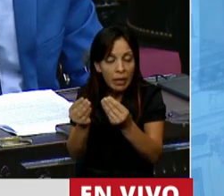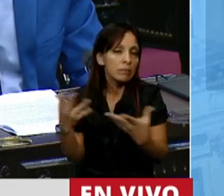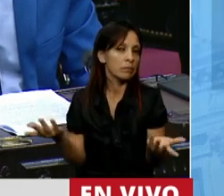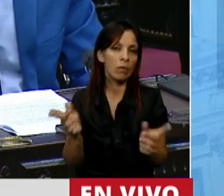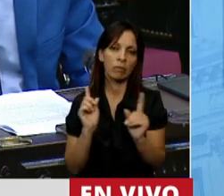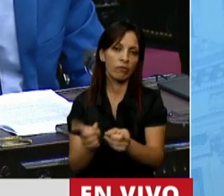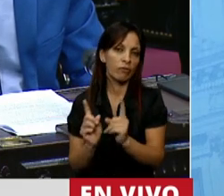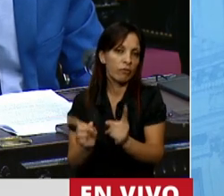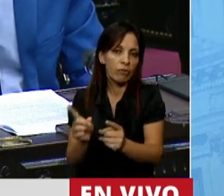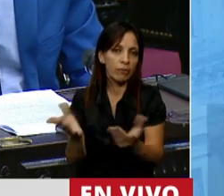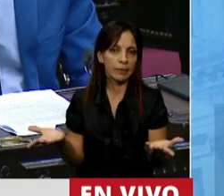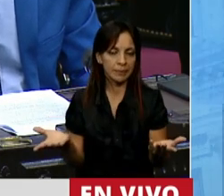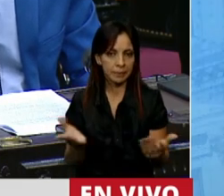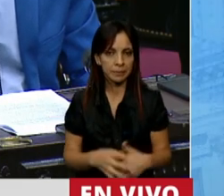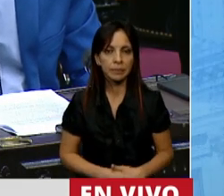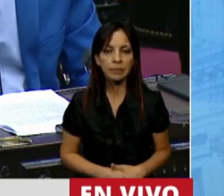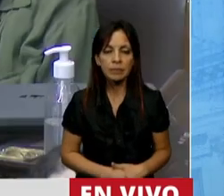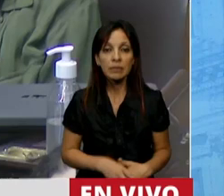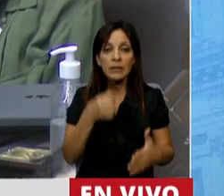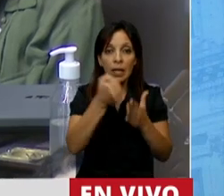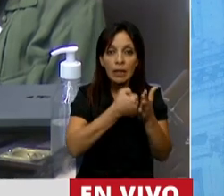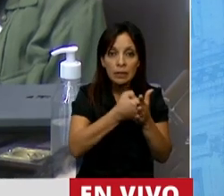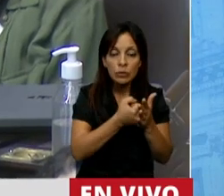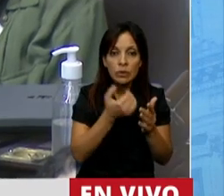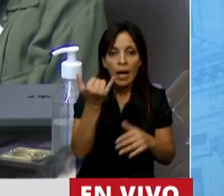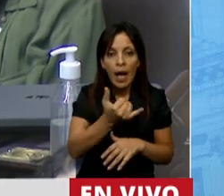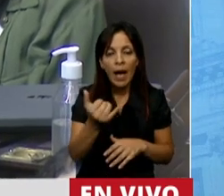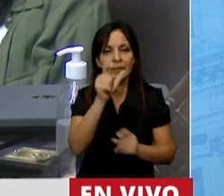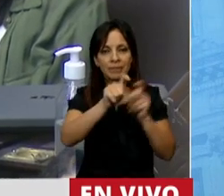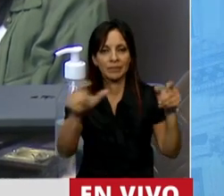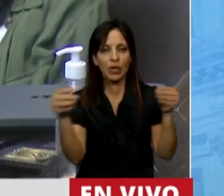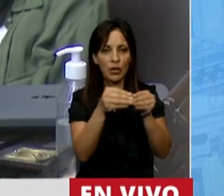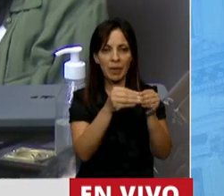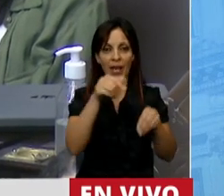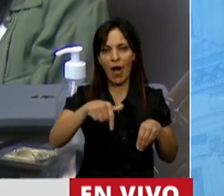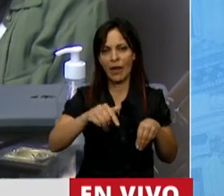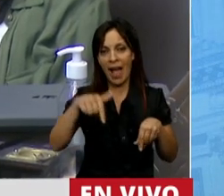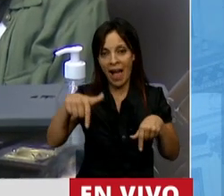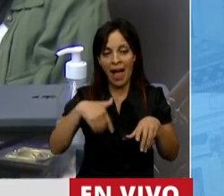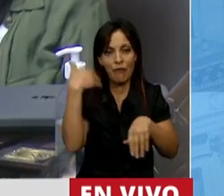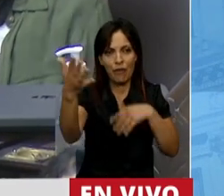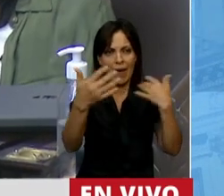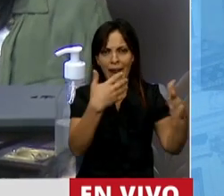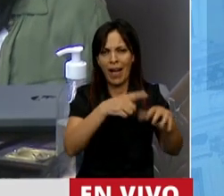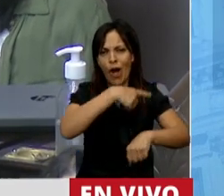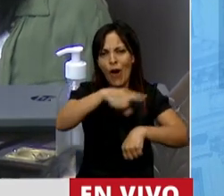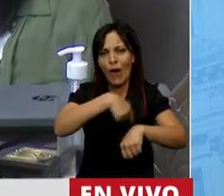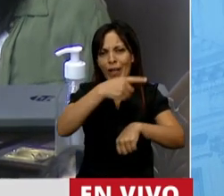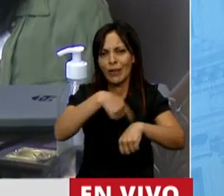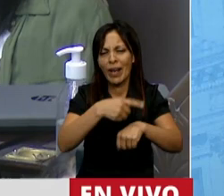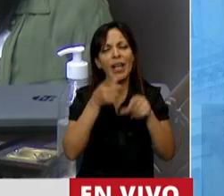sucediendo. En esta lucha están nuestras compañeras, que hoy están todas en las calles hace muchísimas horas y van a